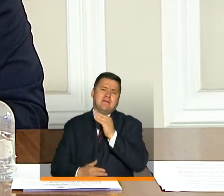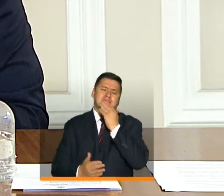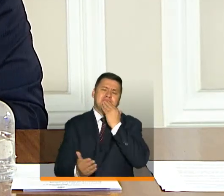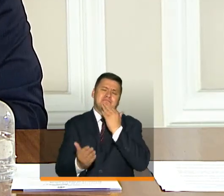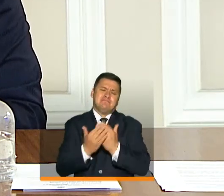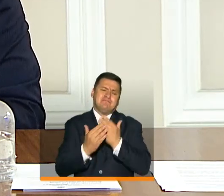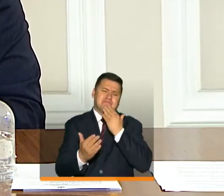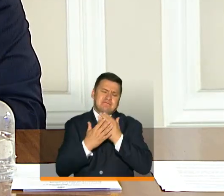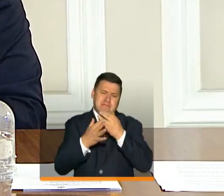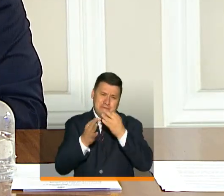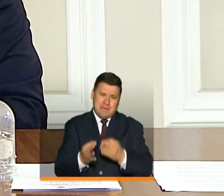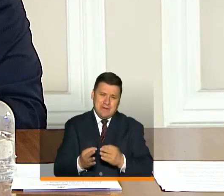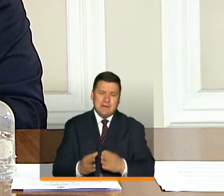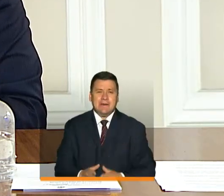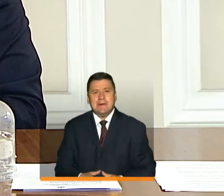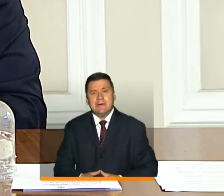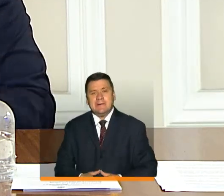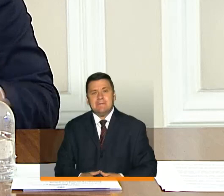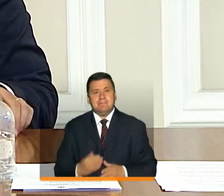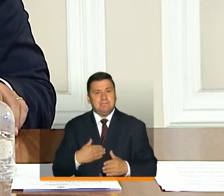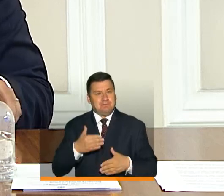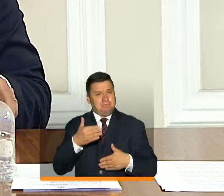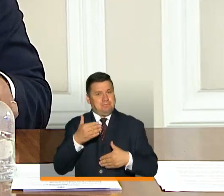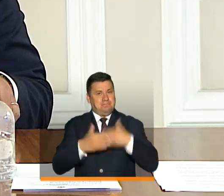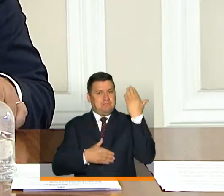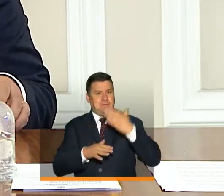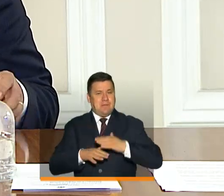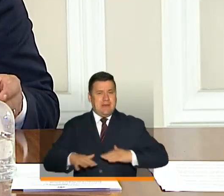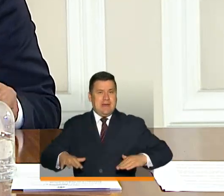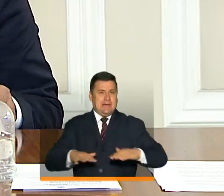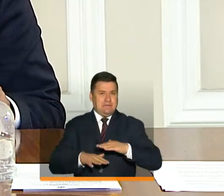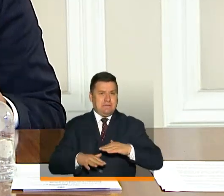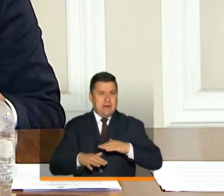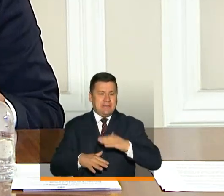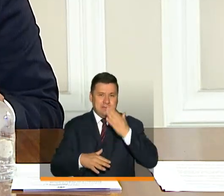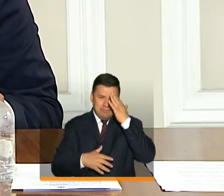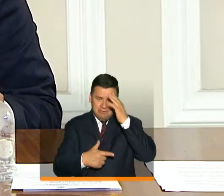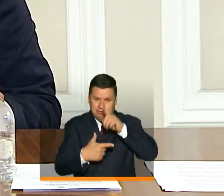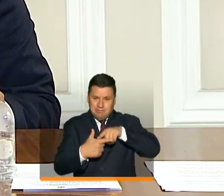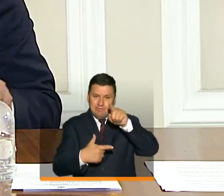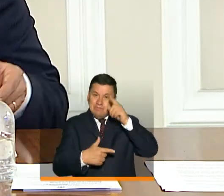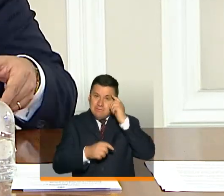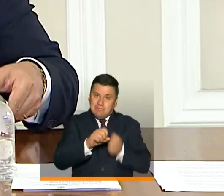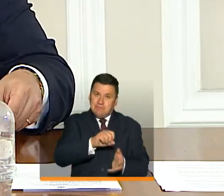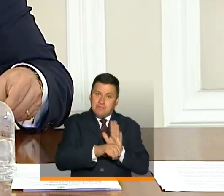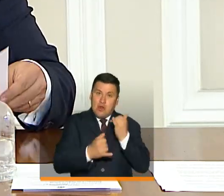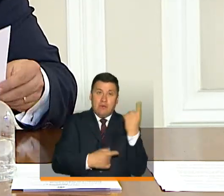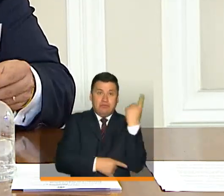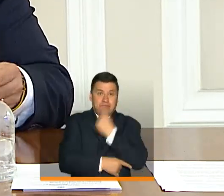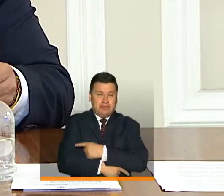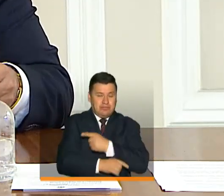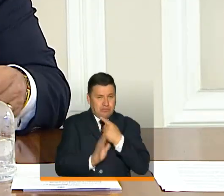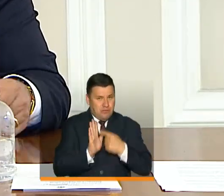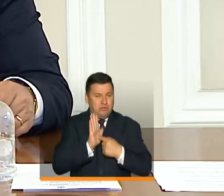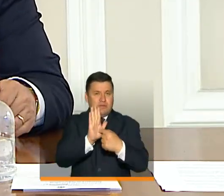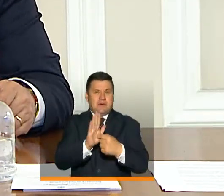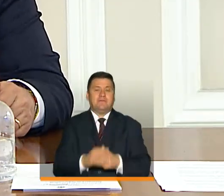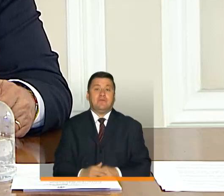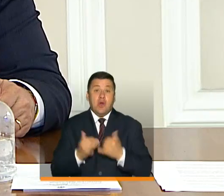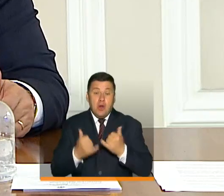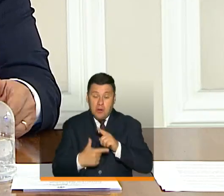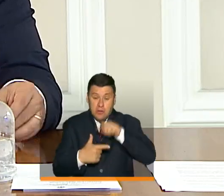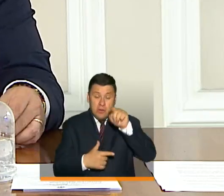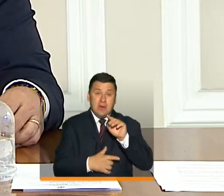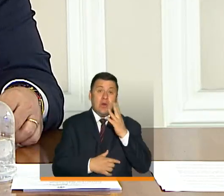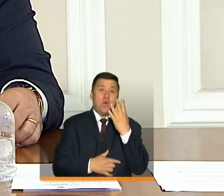gratitud infinita. Quiero empezar nuestro espacio haciendo un balance de las cifras del COVID-19 hoy, y se registraron hoy